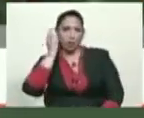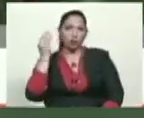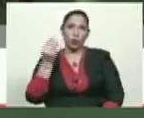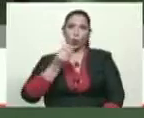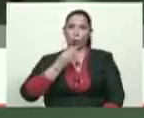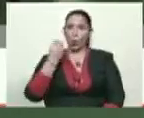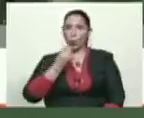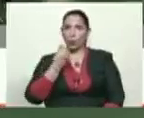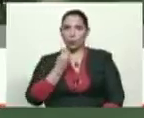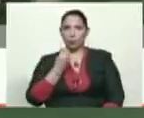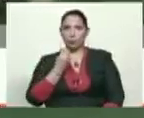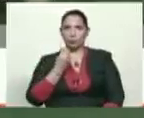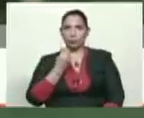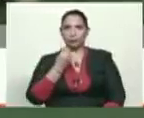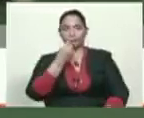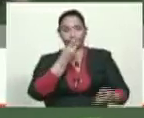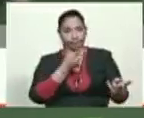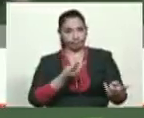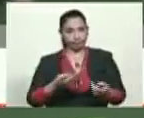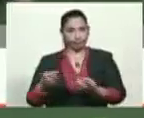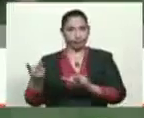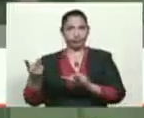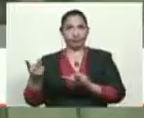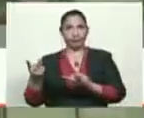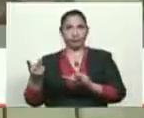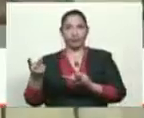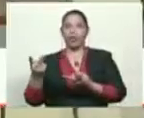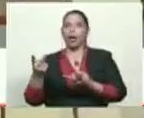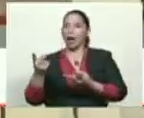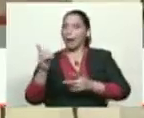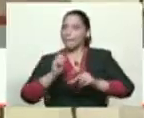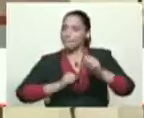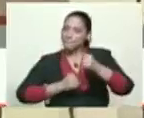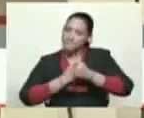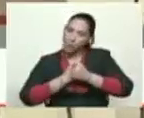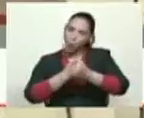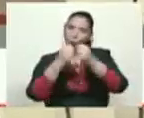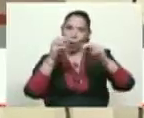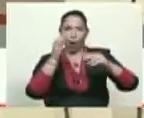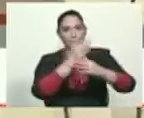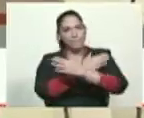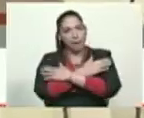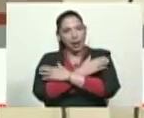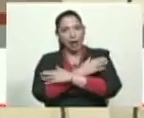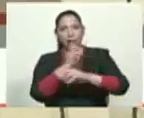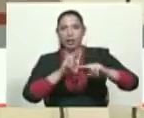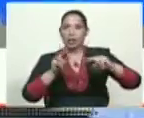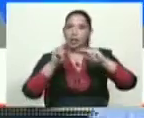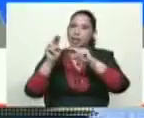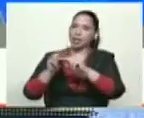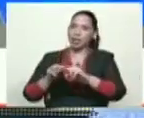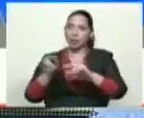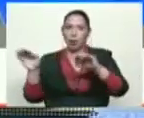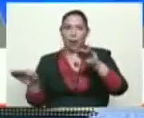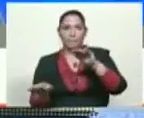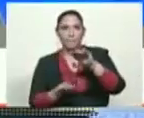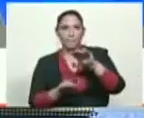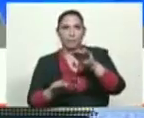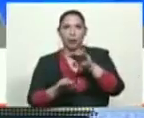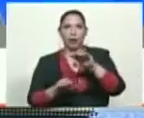me recibió una ola de amor y de abrazos de niños y niñas allá abajo en la planta baja